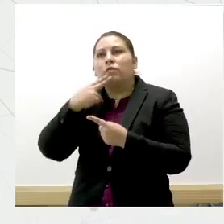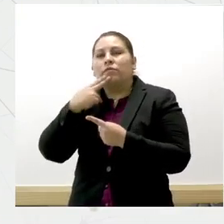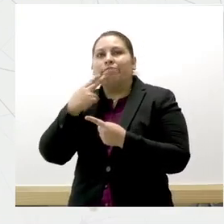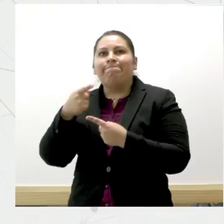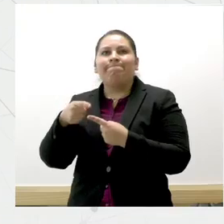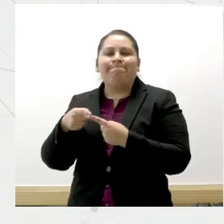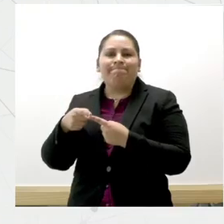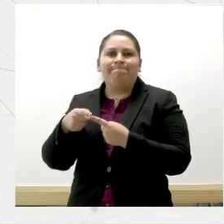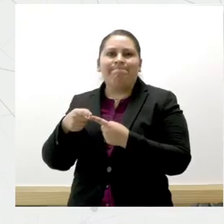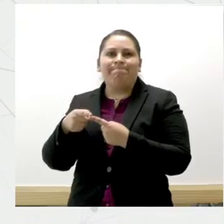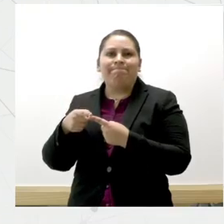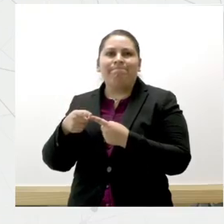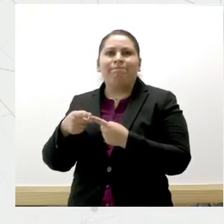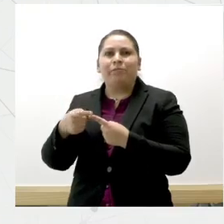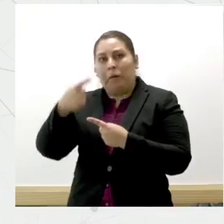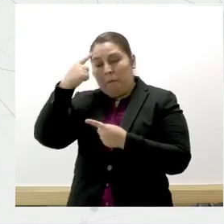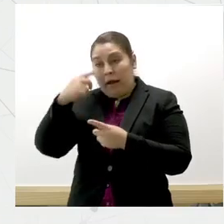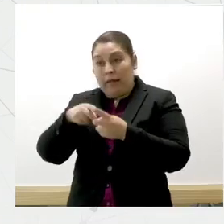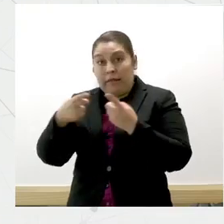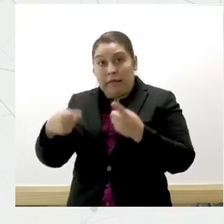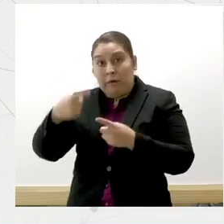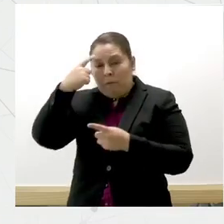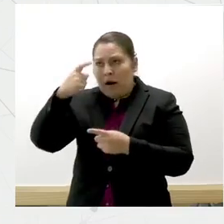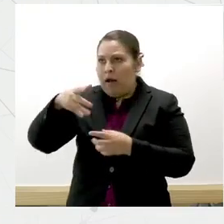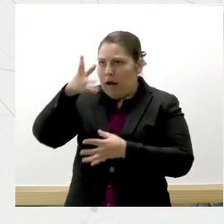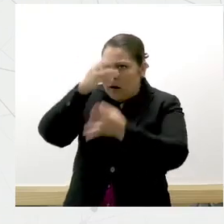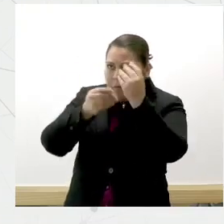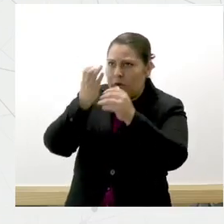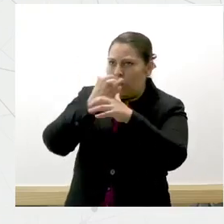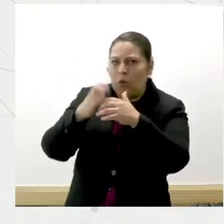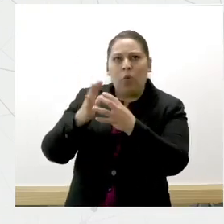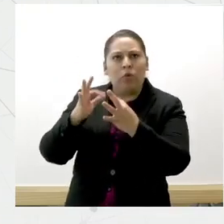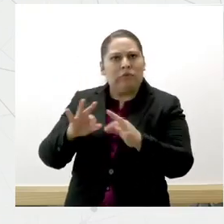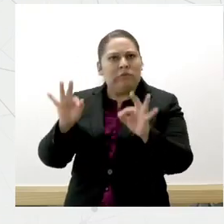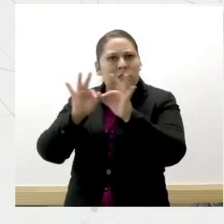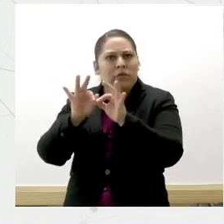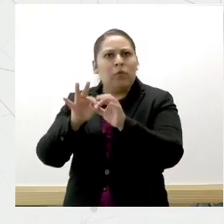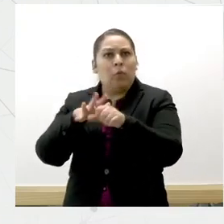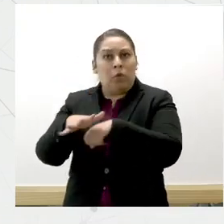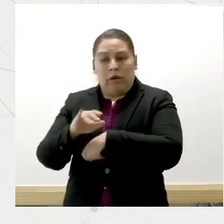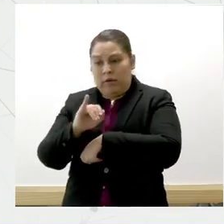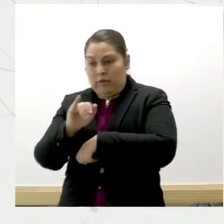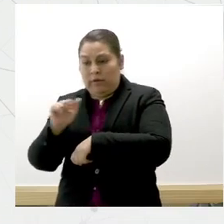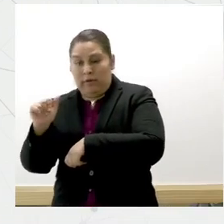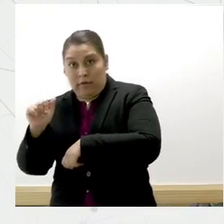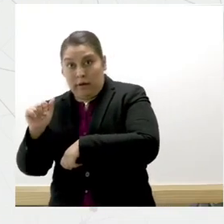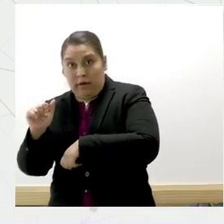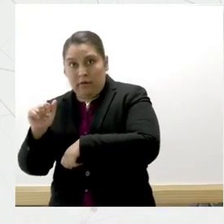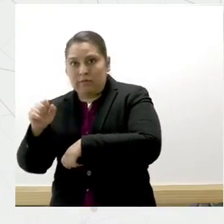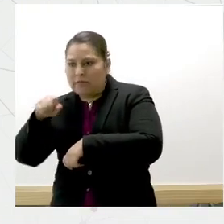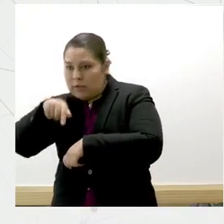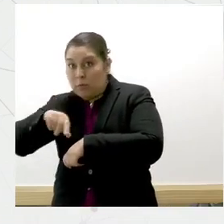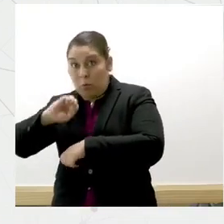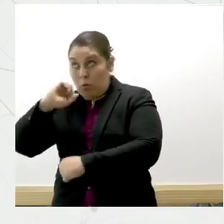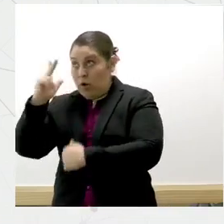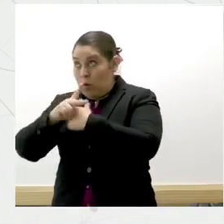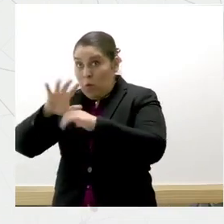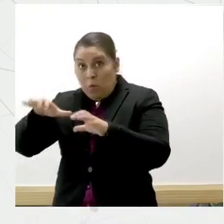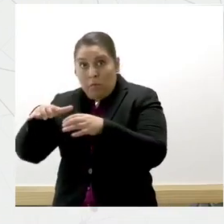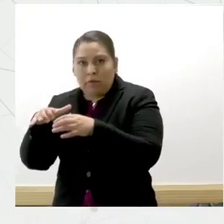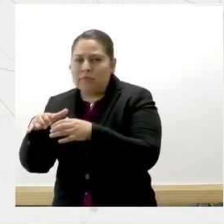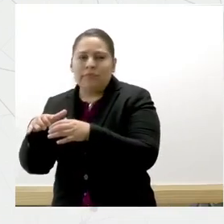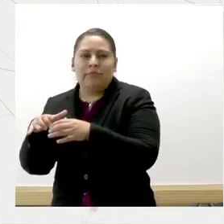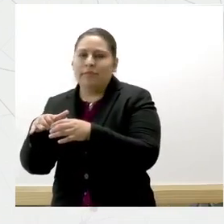tener ese desarrollo, ¿no?, para enriquecer el conocimiento en el marco tanto de la IA, pues no solo en Europa, ¿no?, sino también a nivel